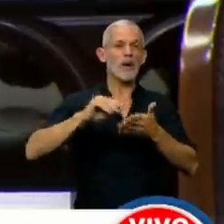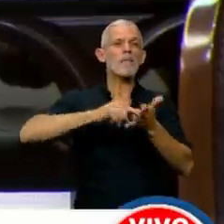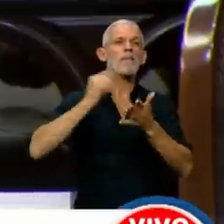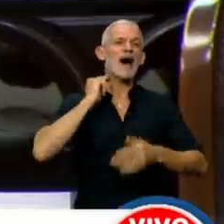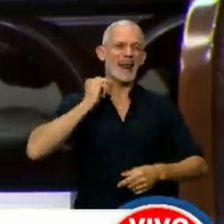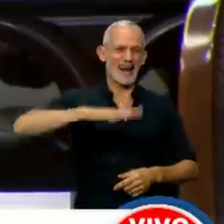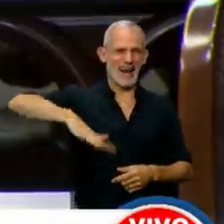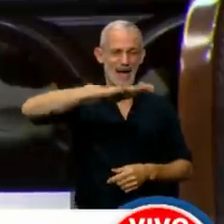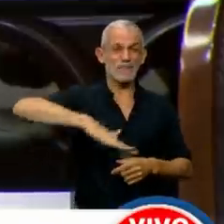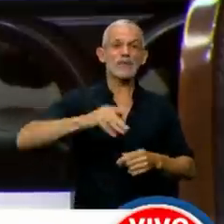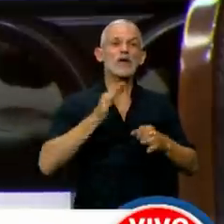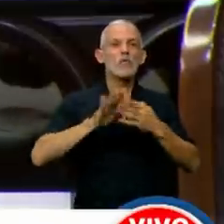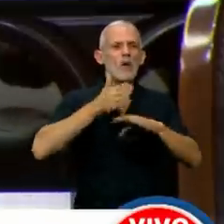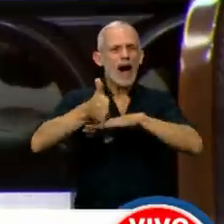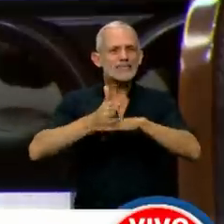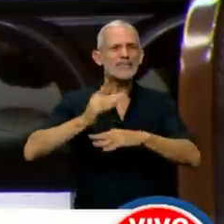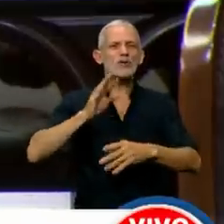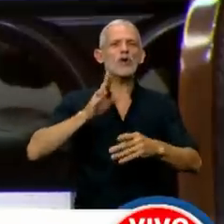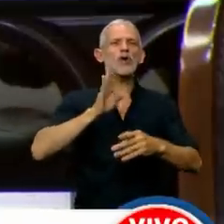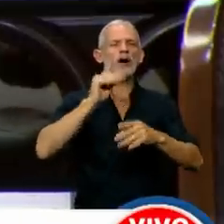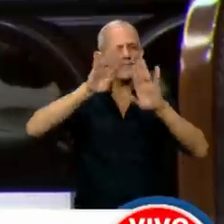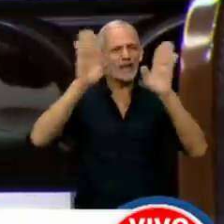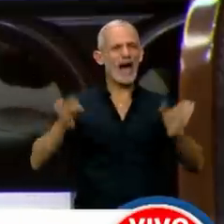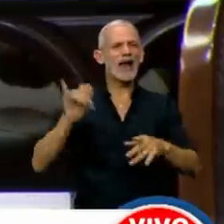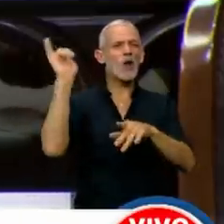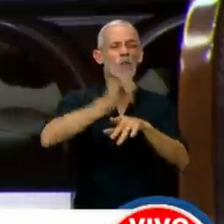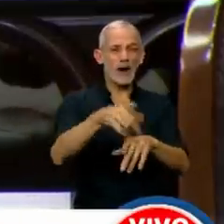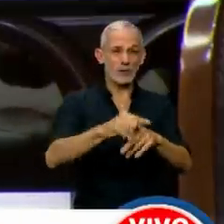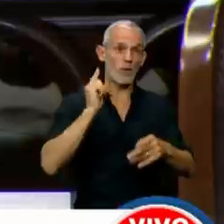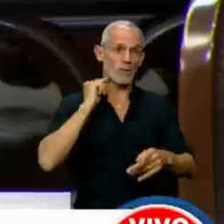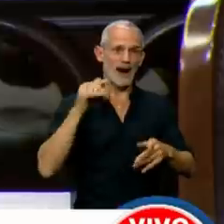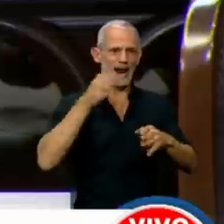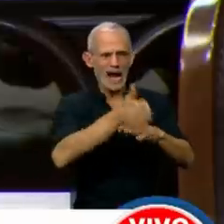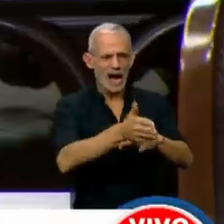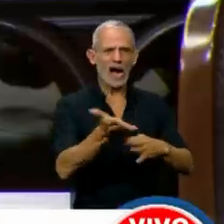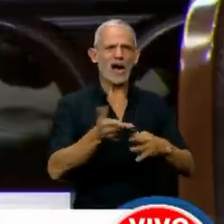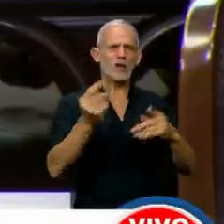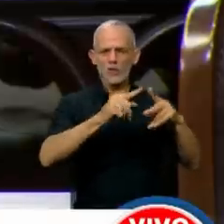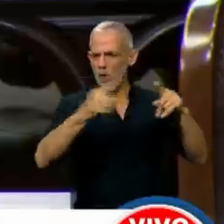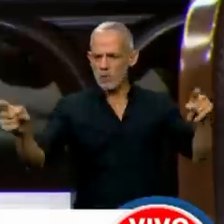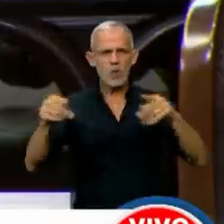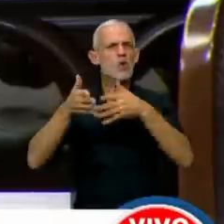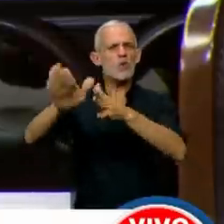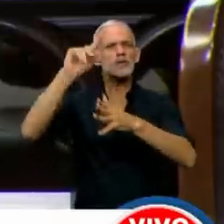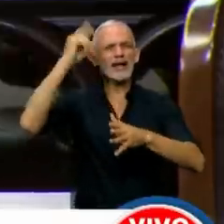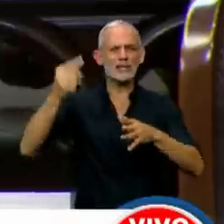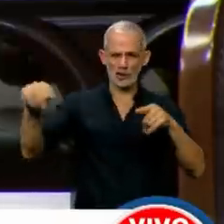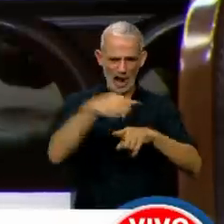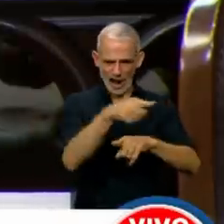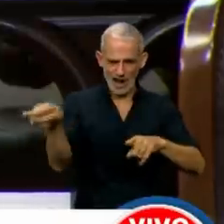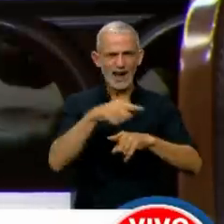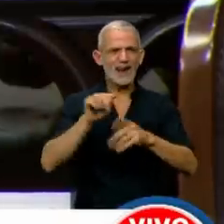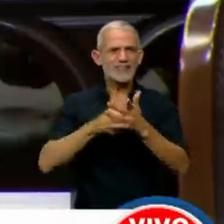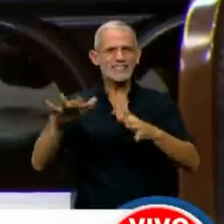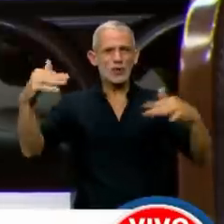necesitamos el nuevo acceso del aeropuerto de la ciudad de paraná a que se conecta con las rutas nacionales y con la